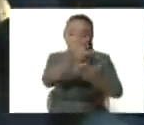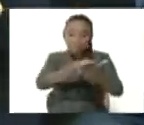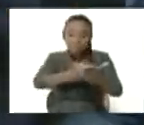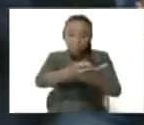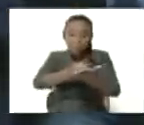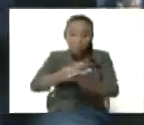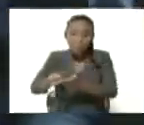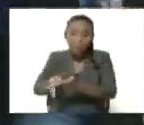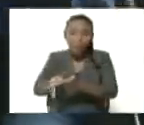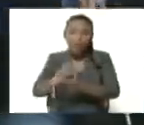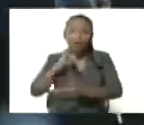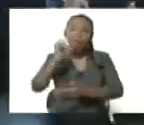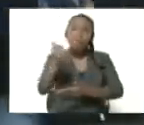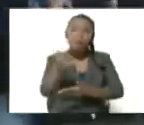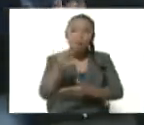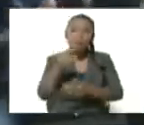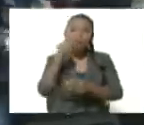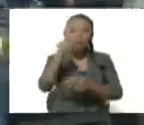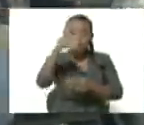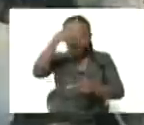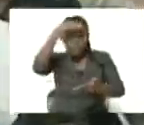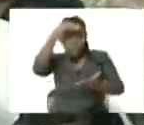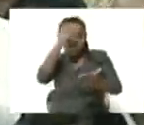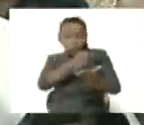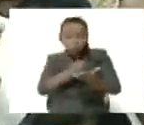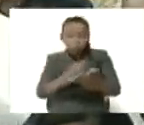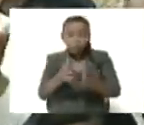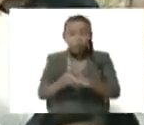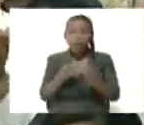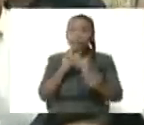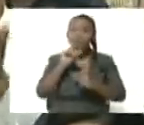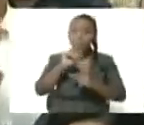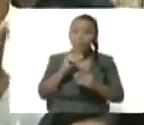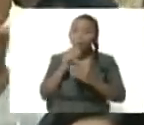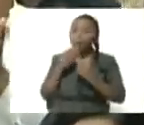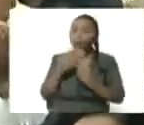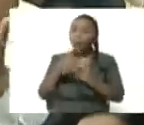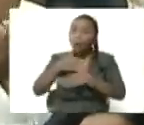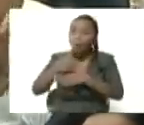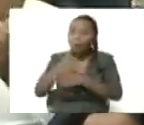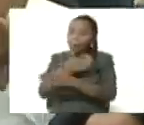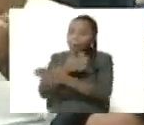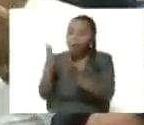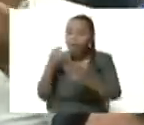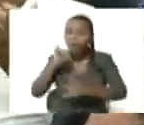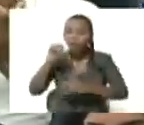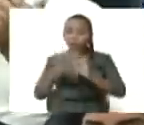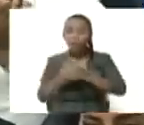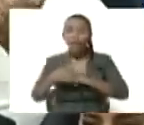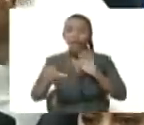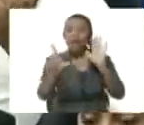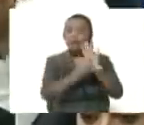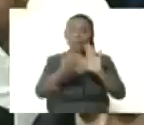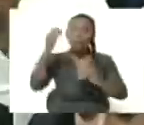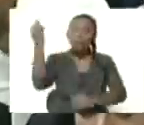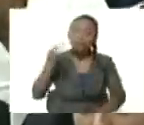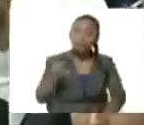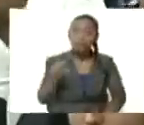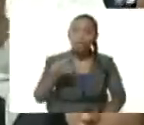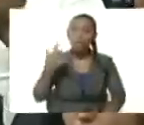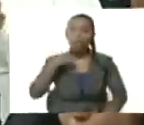te informes e informes a la vez. Somos de verdad, es una legitimidad de